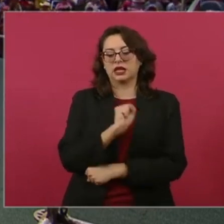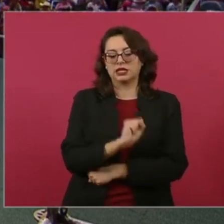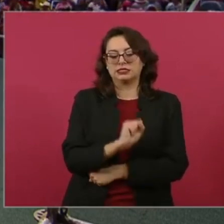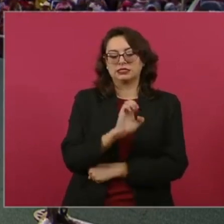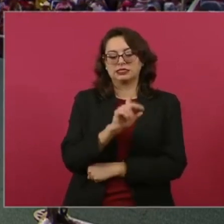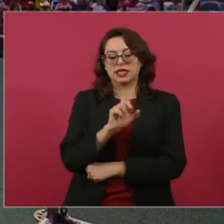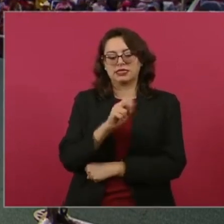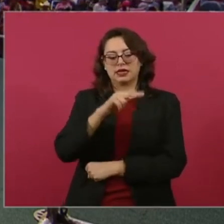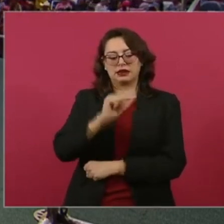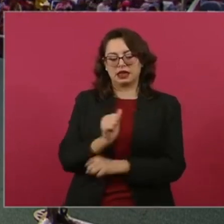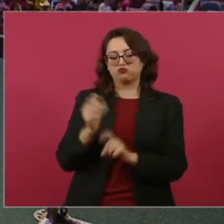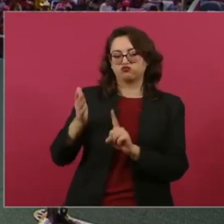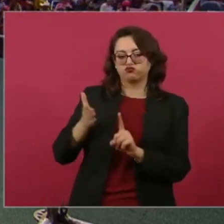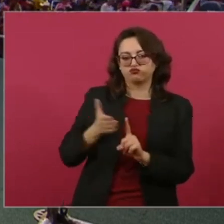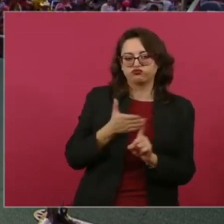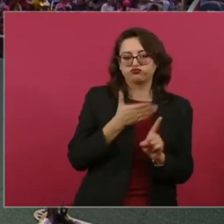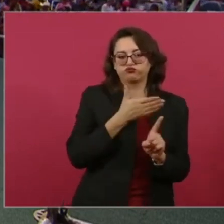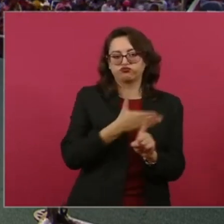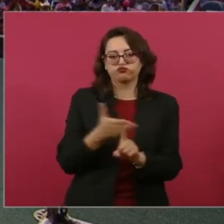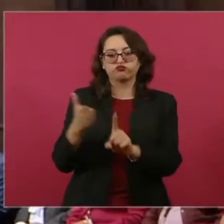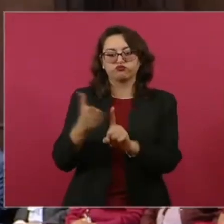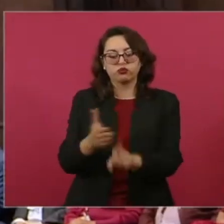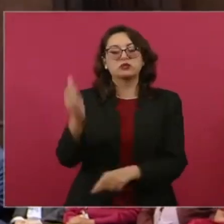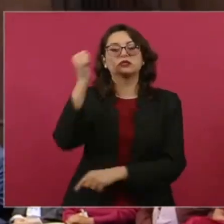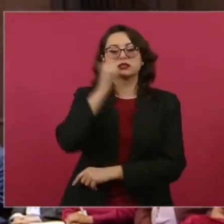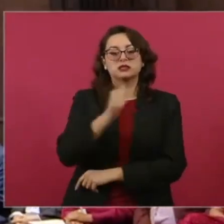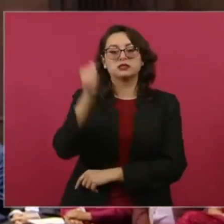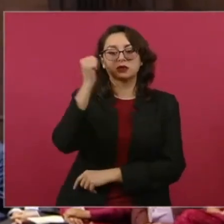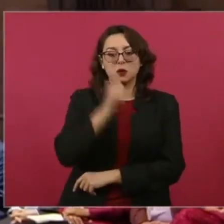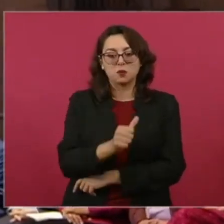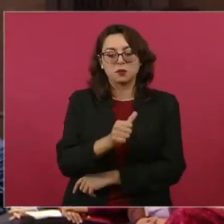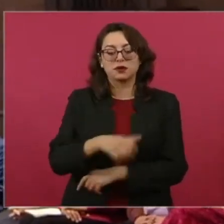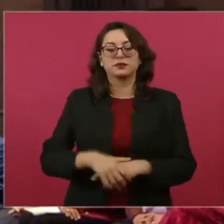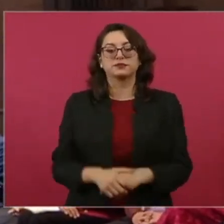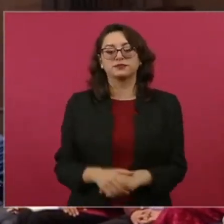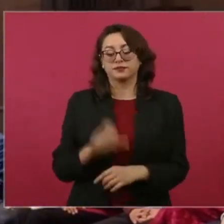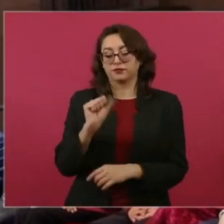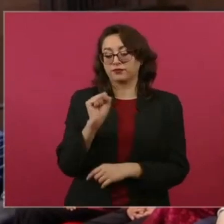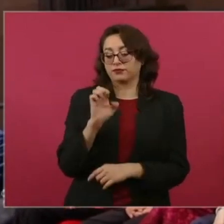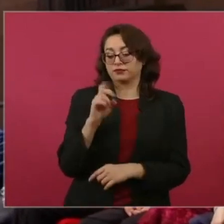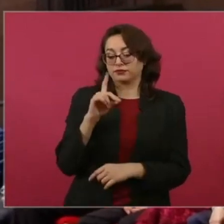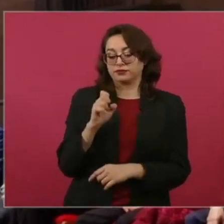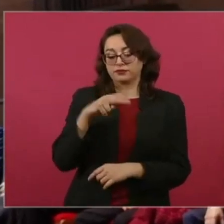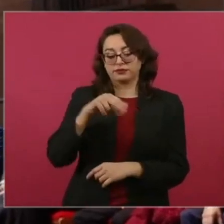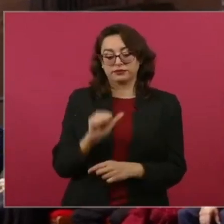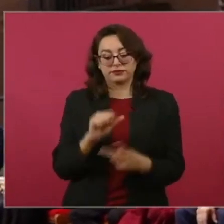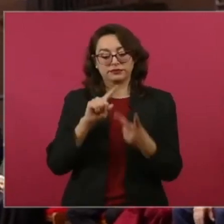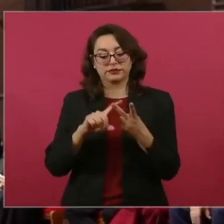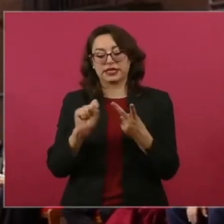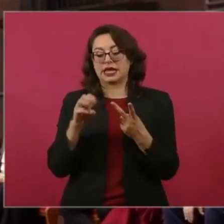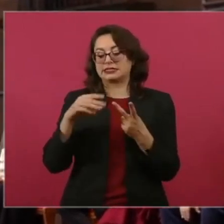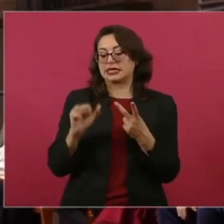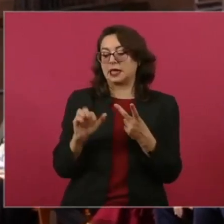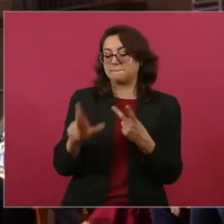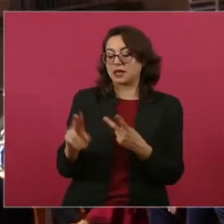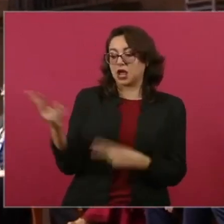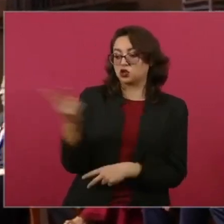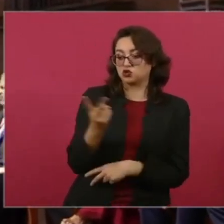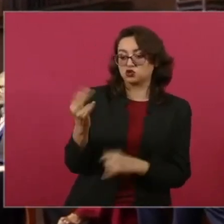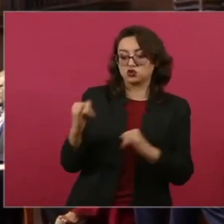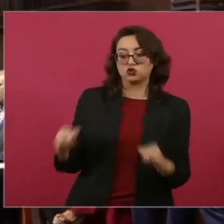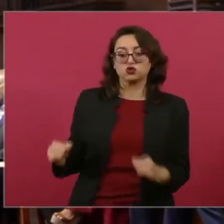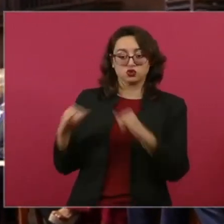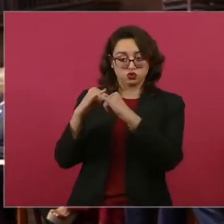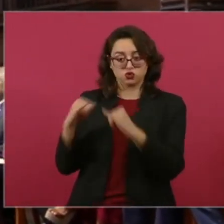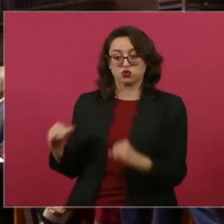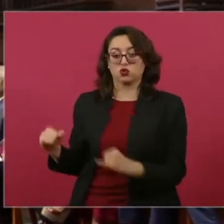de la Defensa Nacional. Esta Secretaría, la Secretaría de la Defensa Nacional y la Secretaría de Marina han